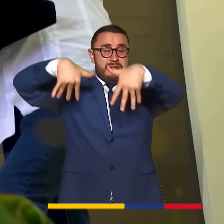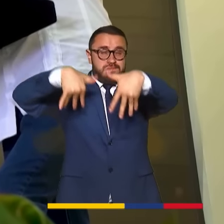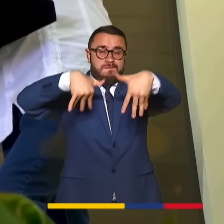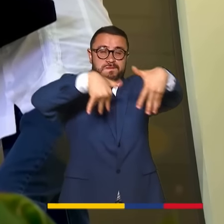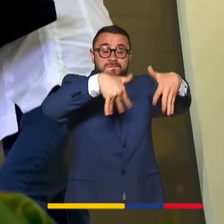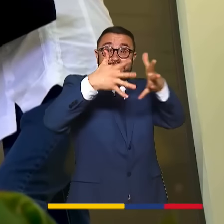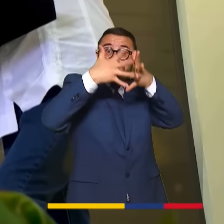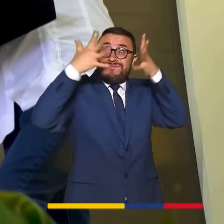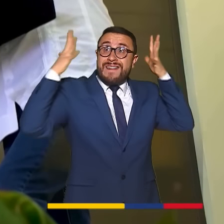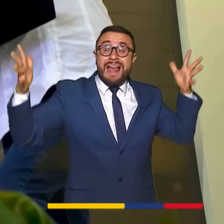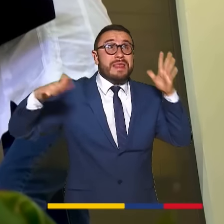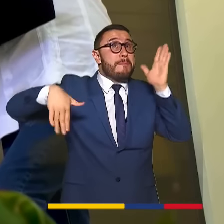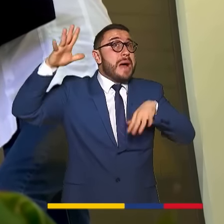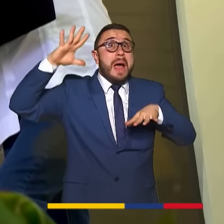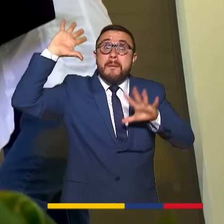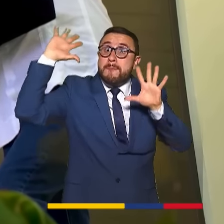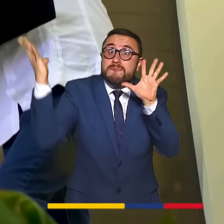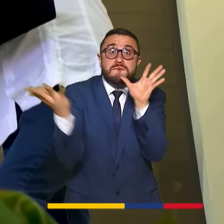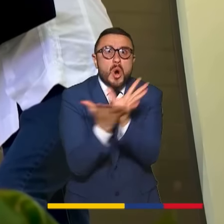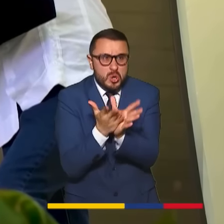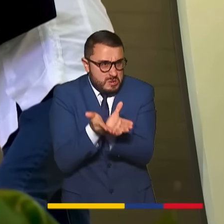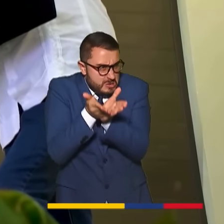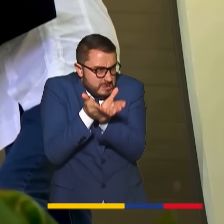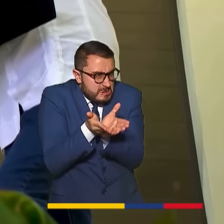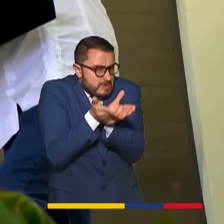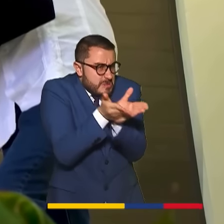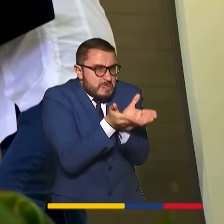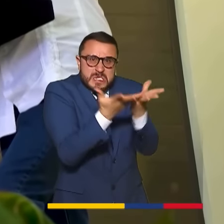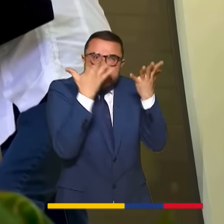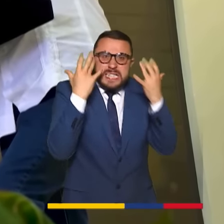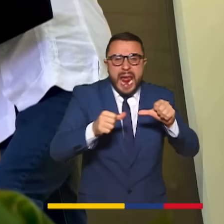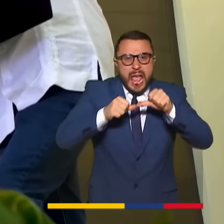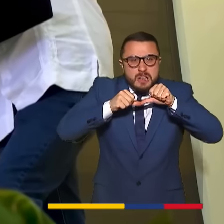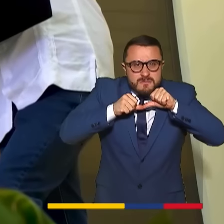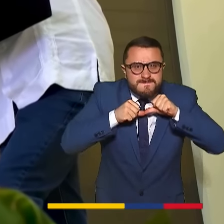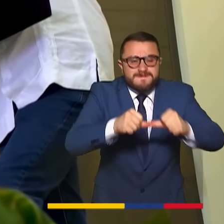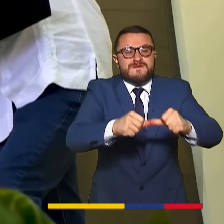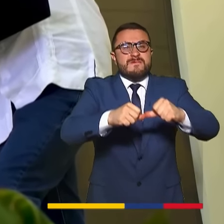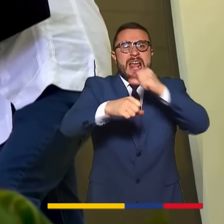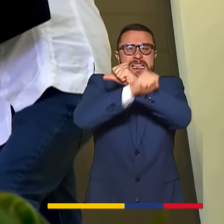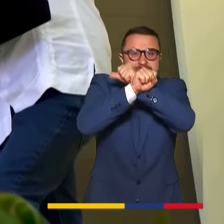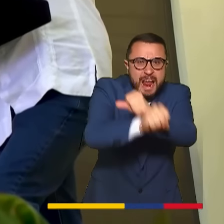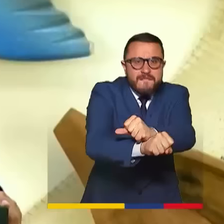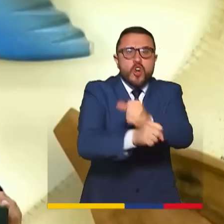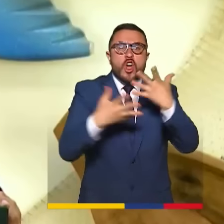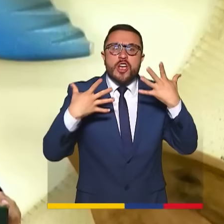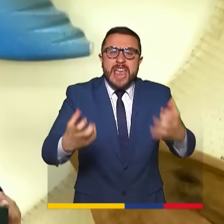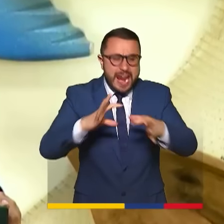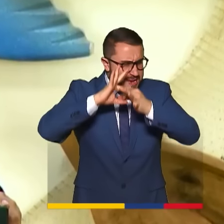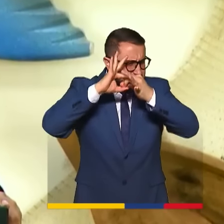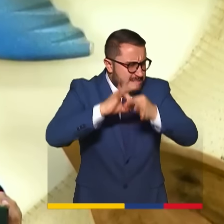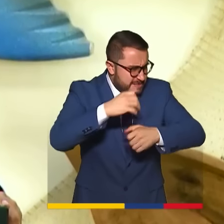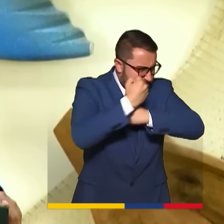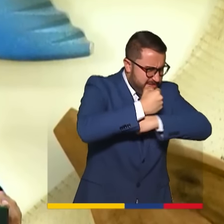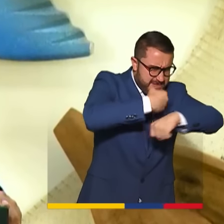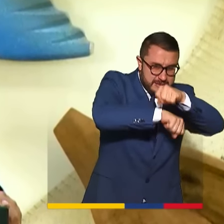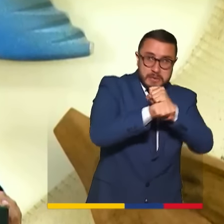había visto el mundo, buscando mantener la esclavitud y las cadenas en nuestra tierra.